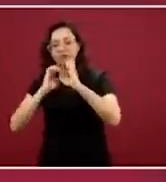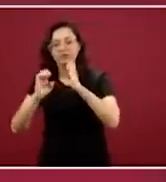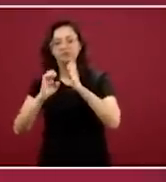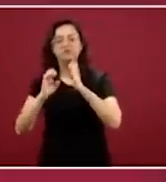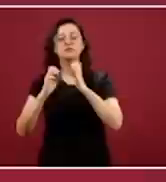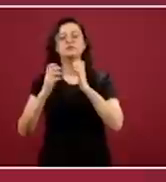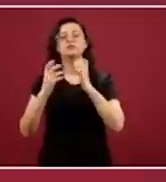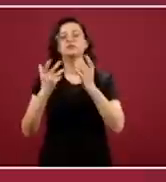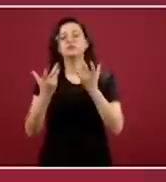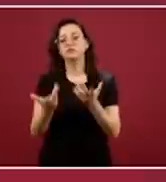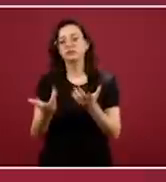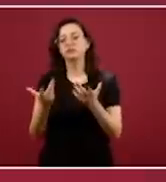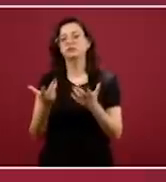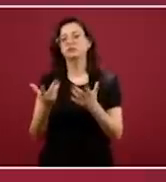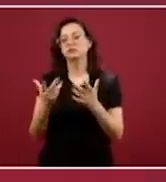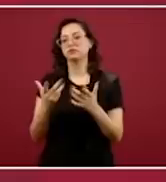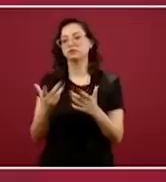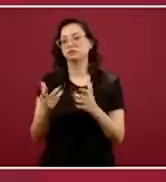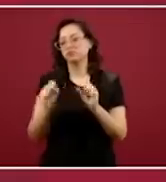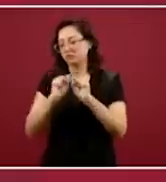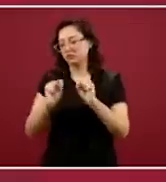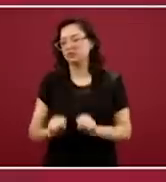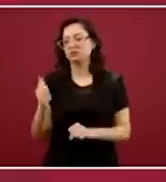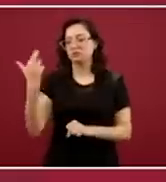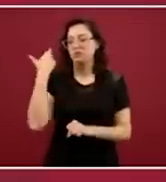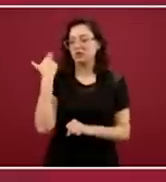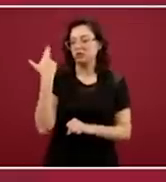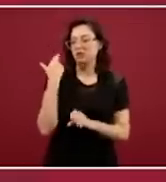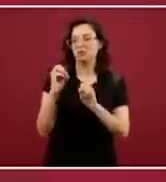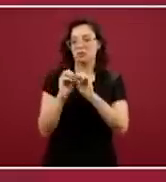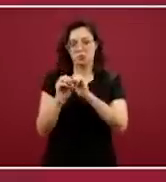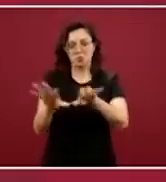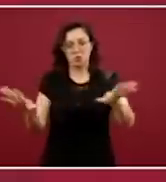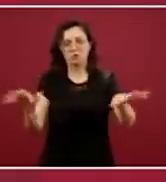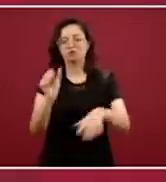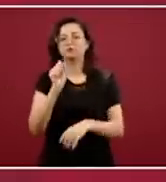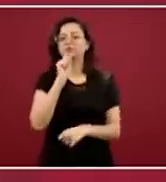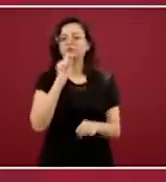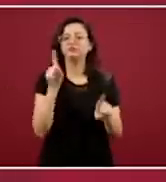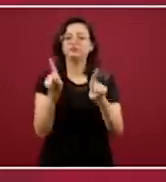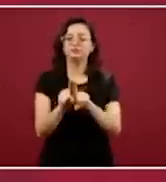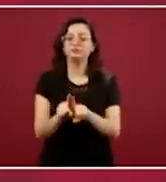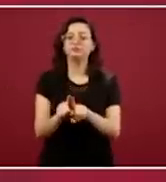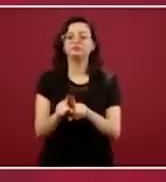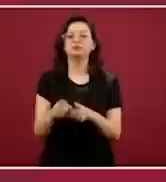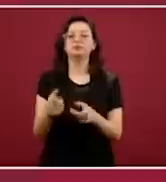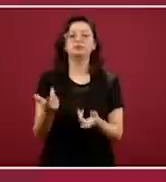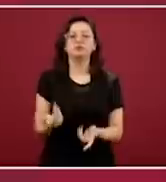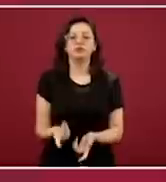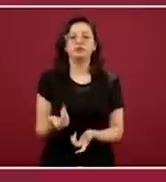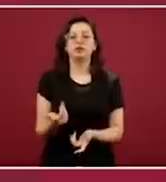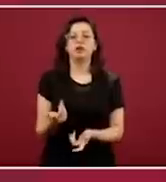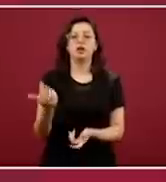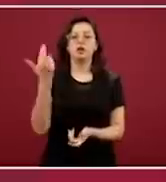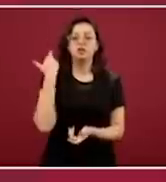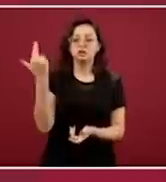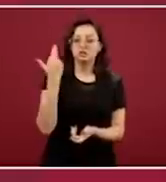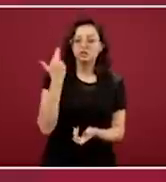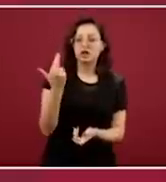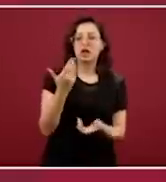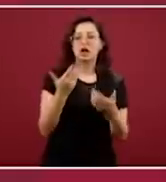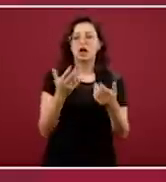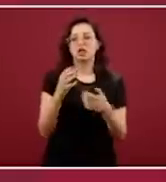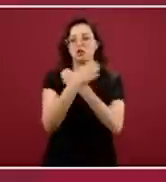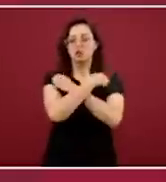en este sistema público de radiodifusión. Incluye también las estaciones de radio, por ejemplo, de instituciones públicas como